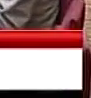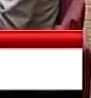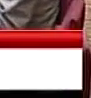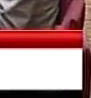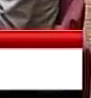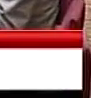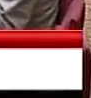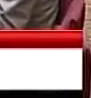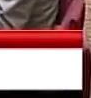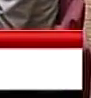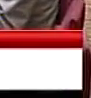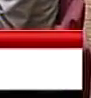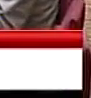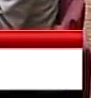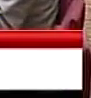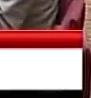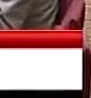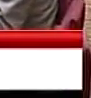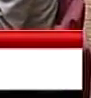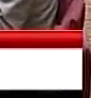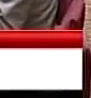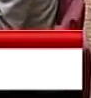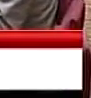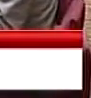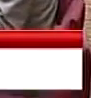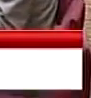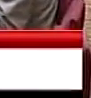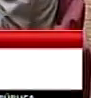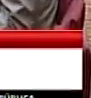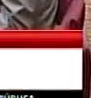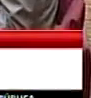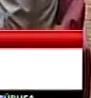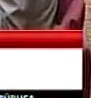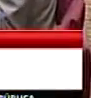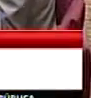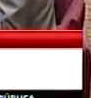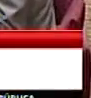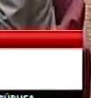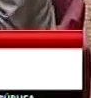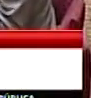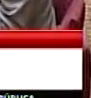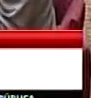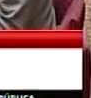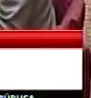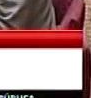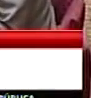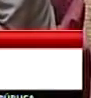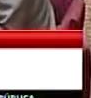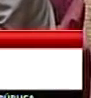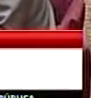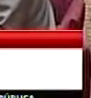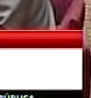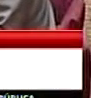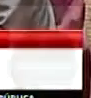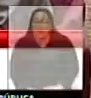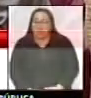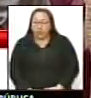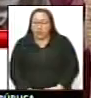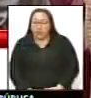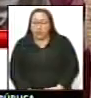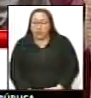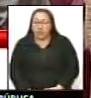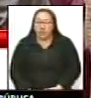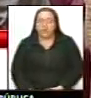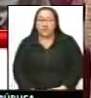¿Le paso? Artículo segundo, comisión. La comisión anual cuyo cobro se autoriza al Ministerio de Economía y